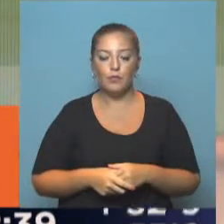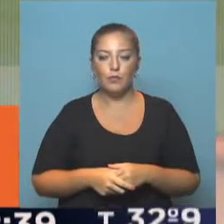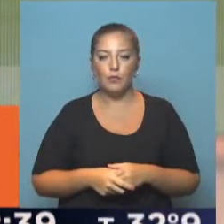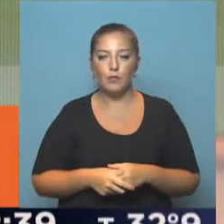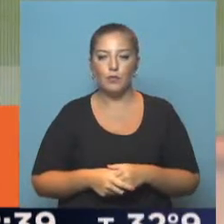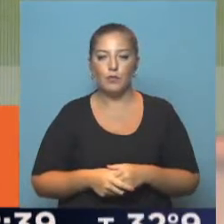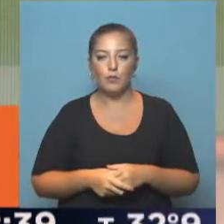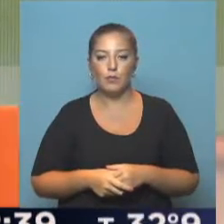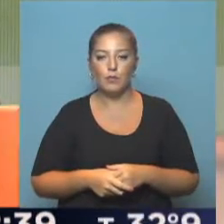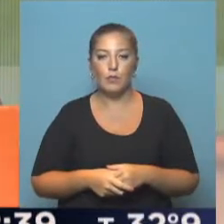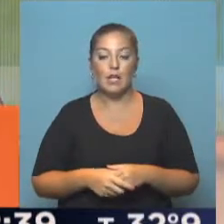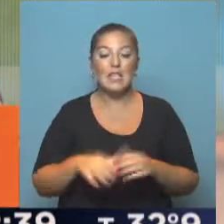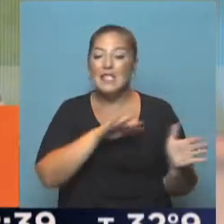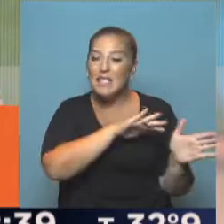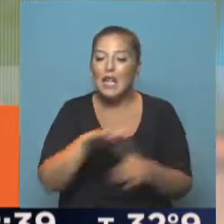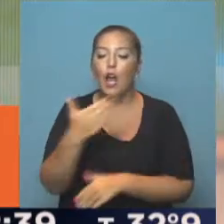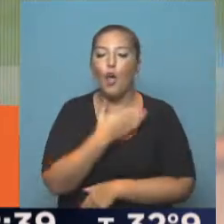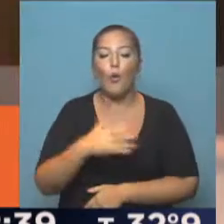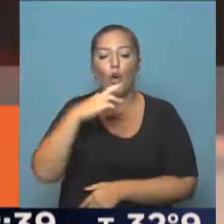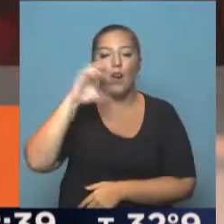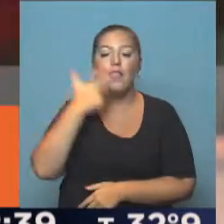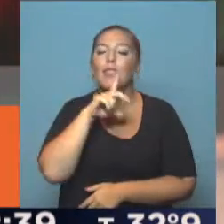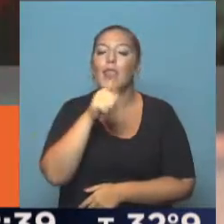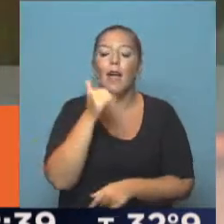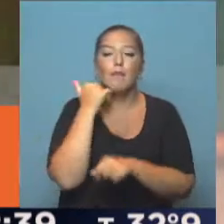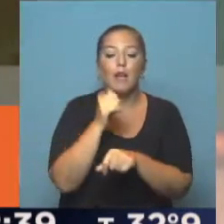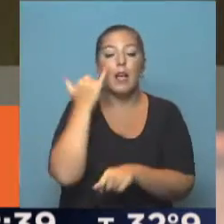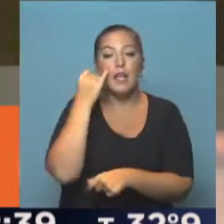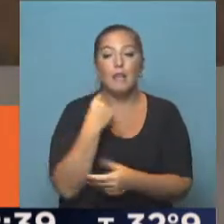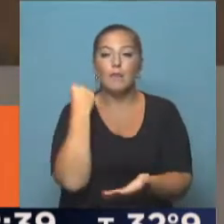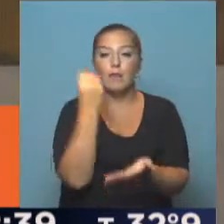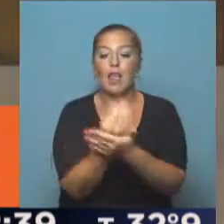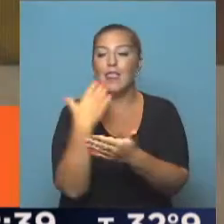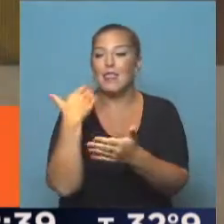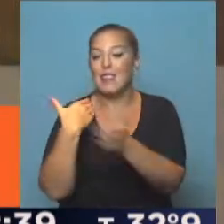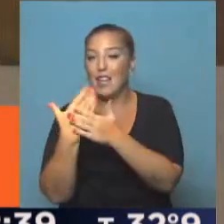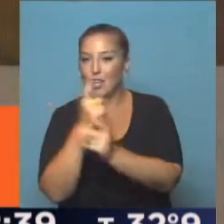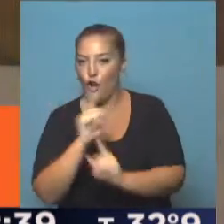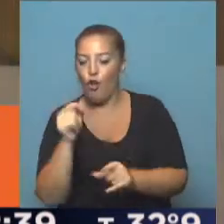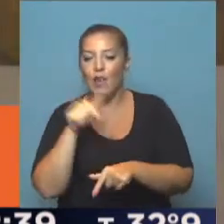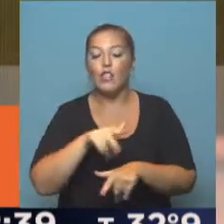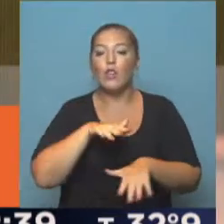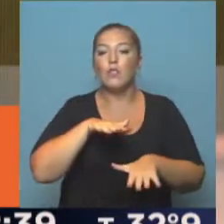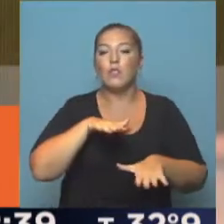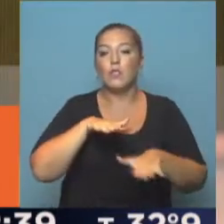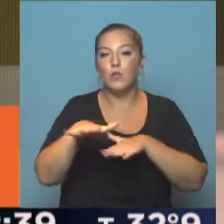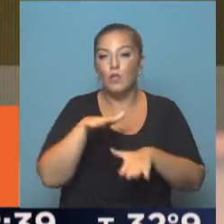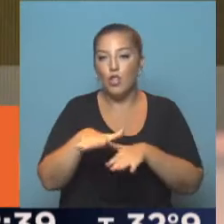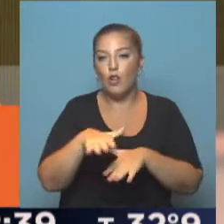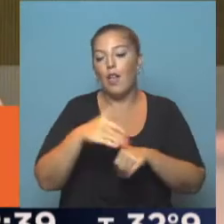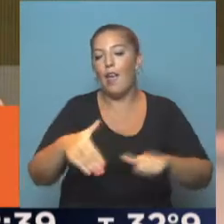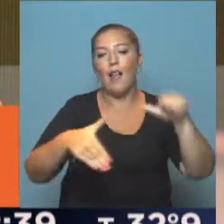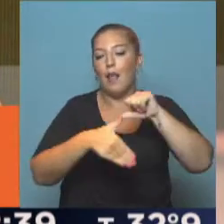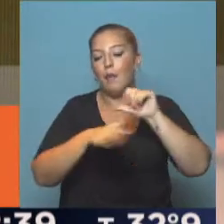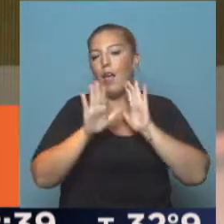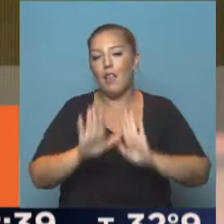izquierda al gobierno correísta e impedir que asuma la derecha. Esto es un escenario que se está repitiendo en América